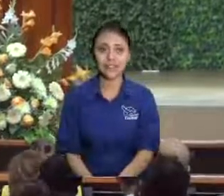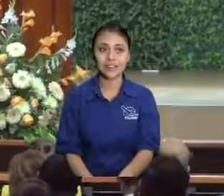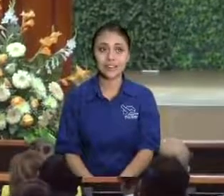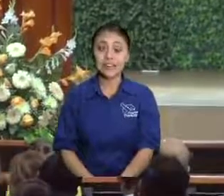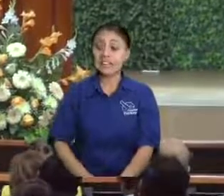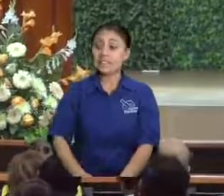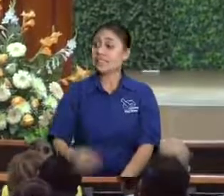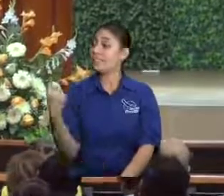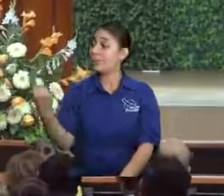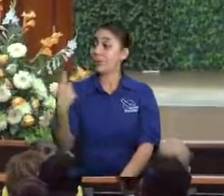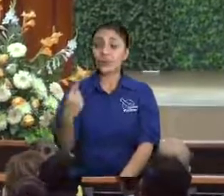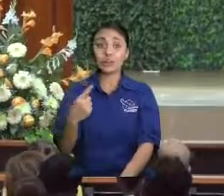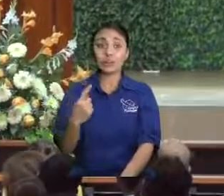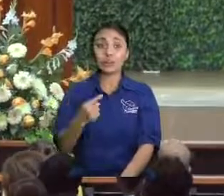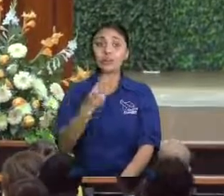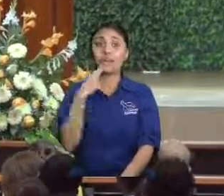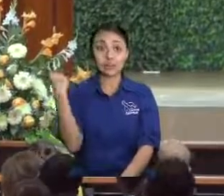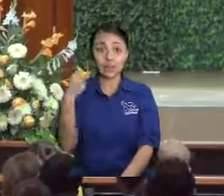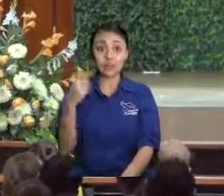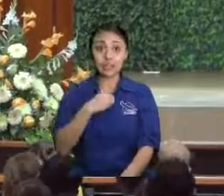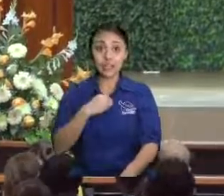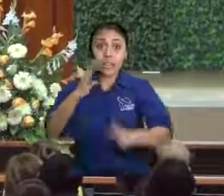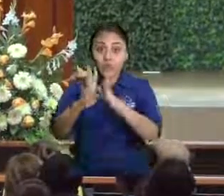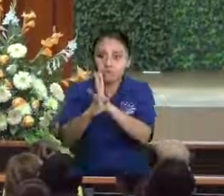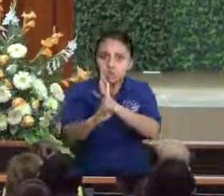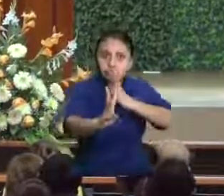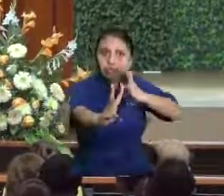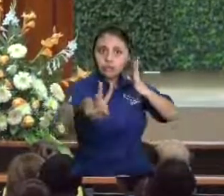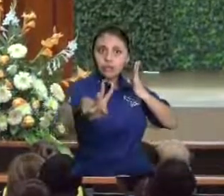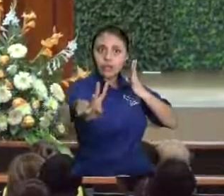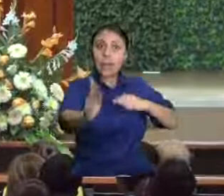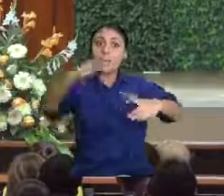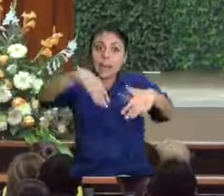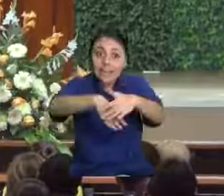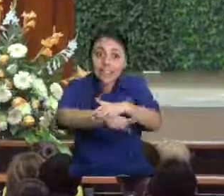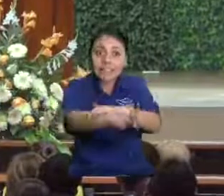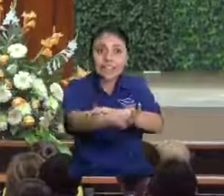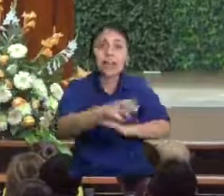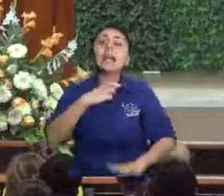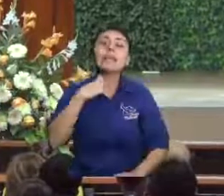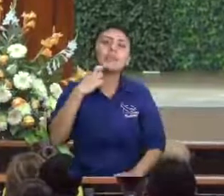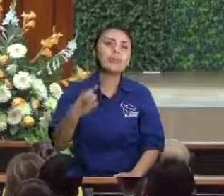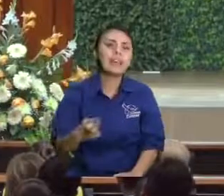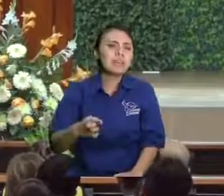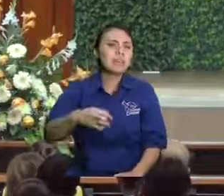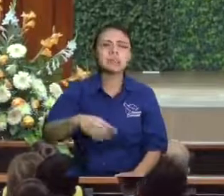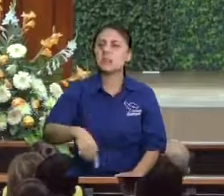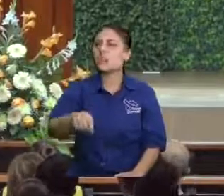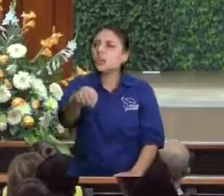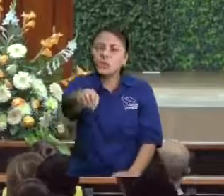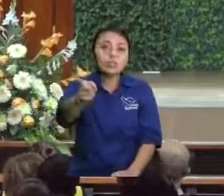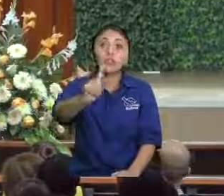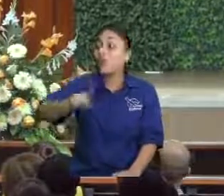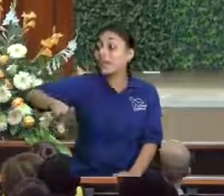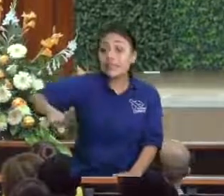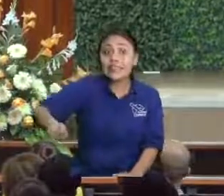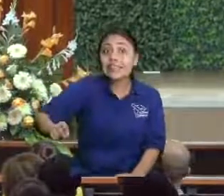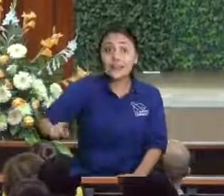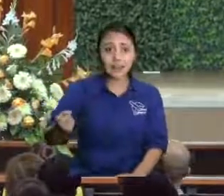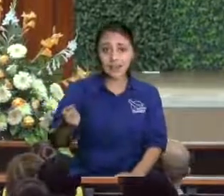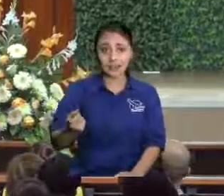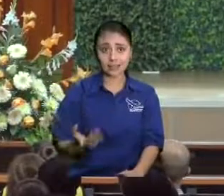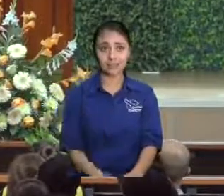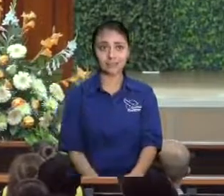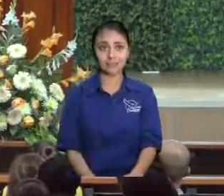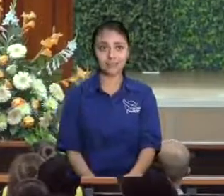hacer cola y a solearse y ahí estar, su problema. De alguna manera, déjeme